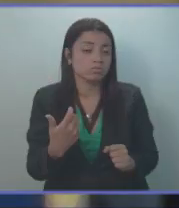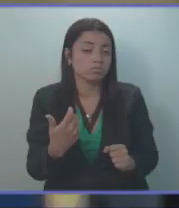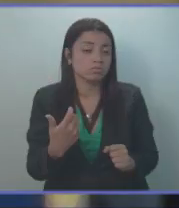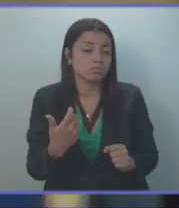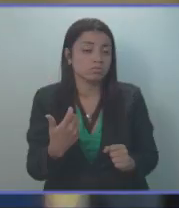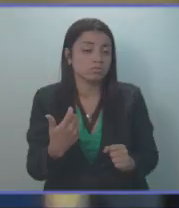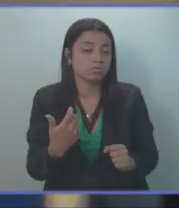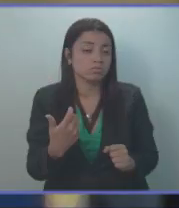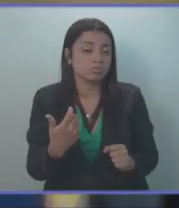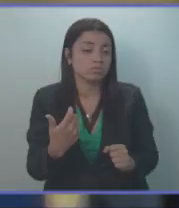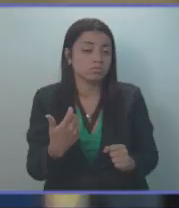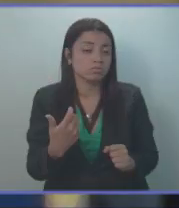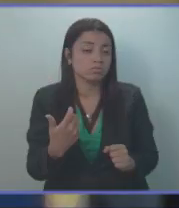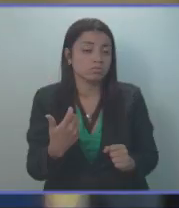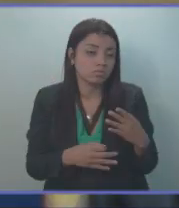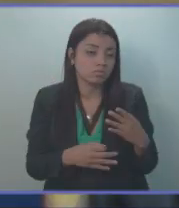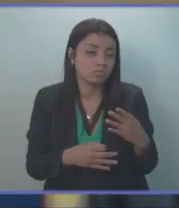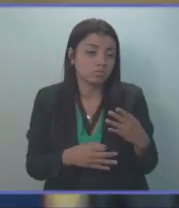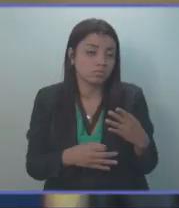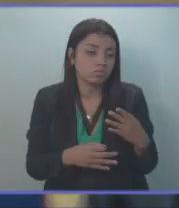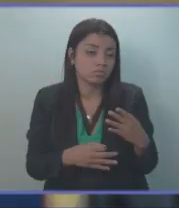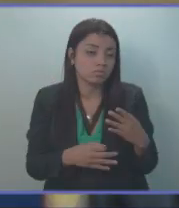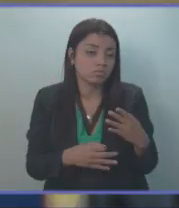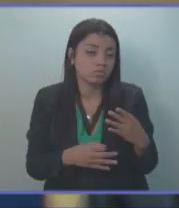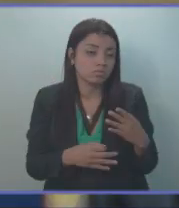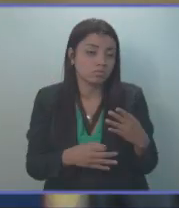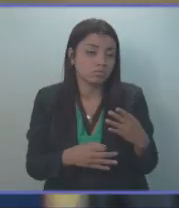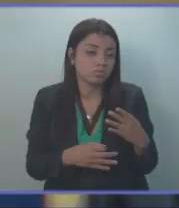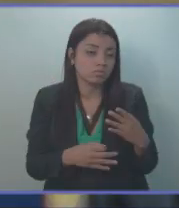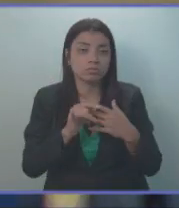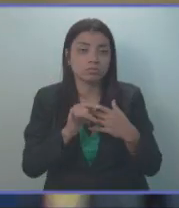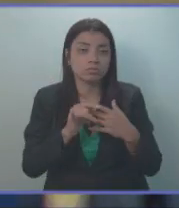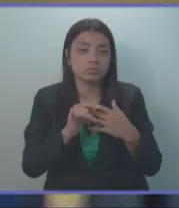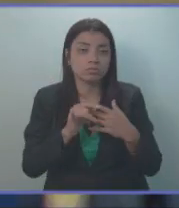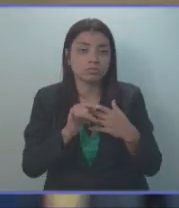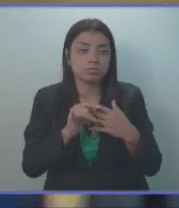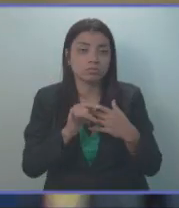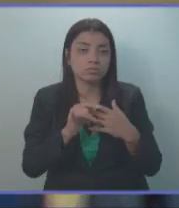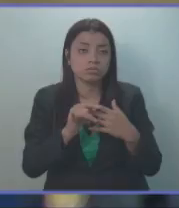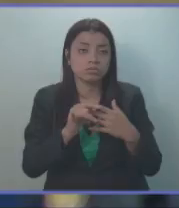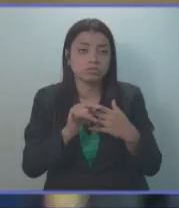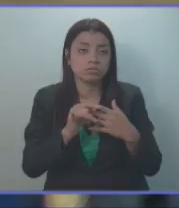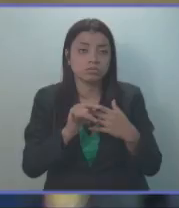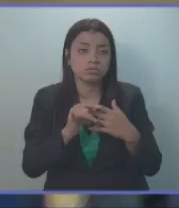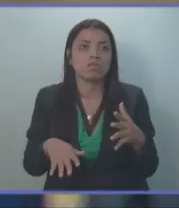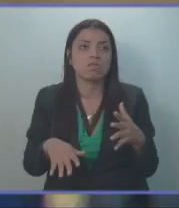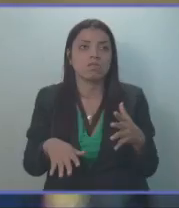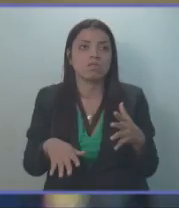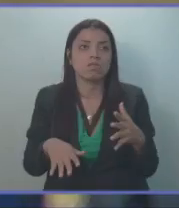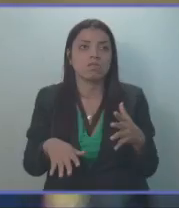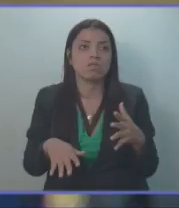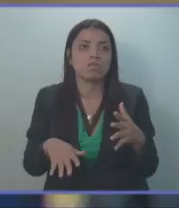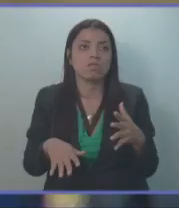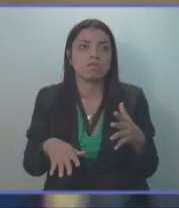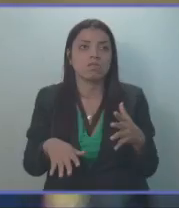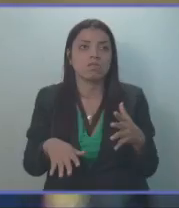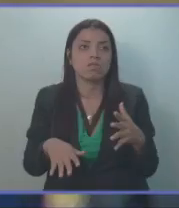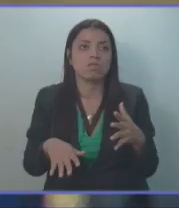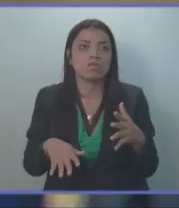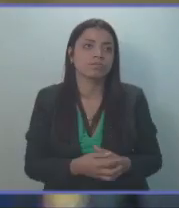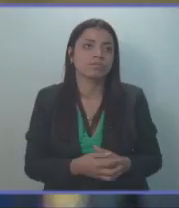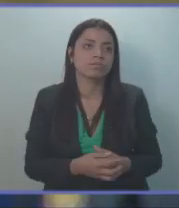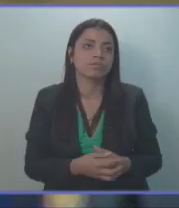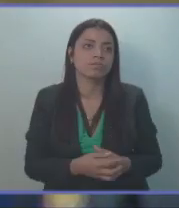prevé nuestra ley fundamental, devolvió el proyecto de decreto vetado por considerarlo inconstitucional.